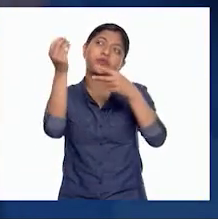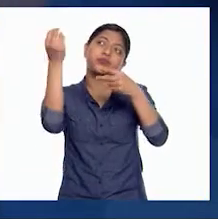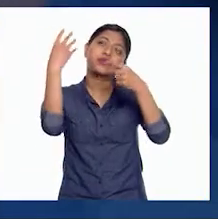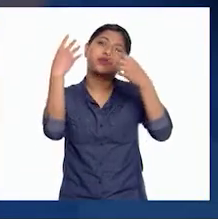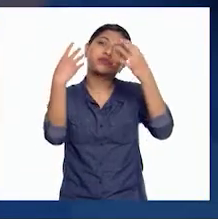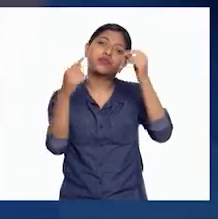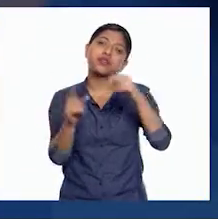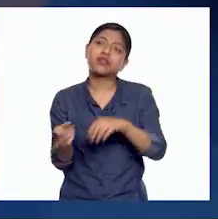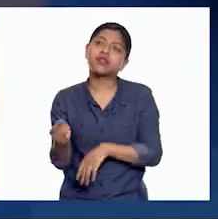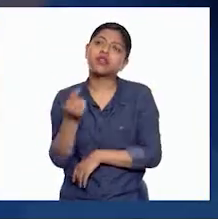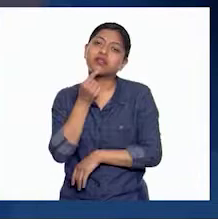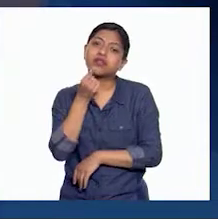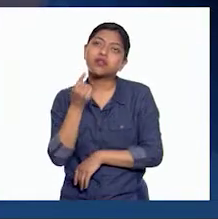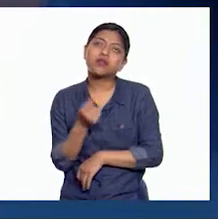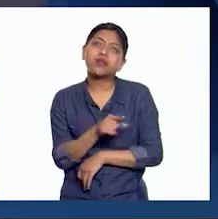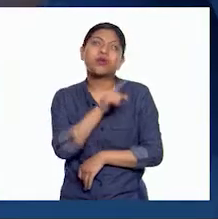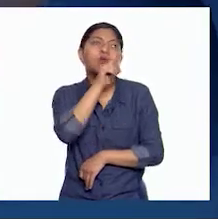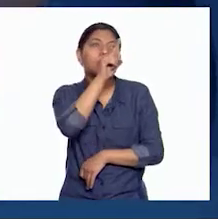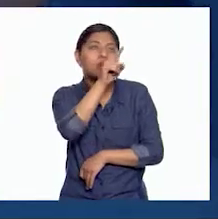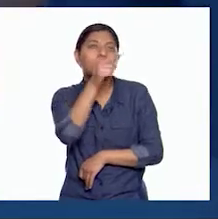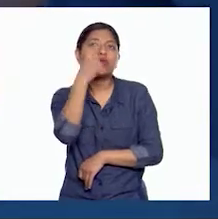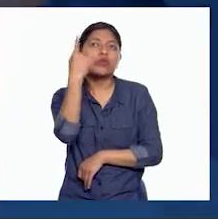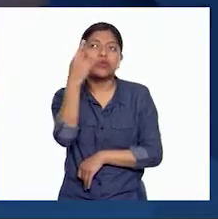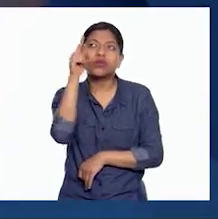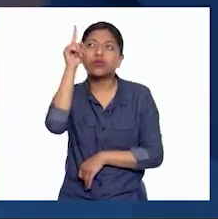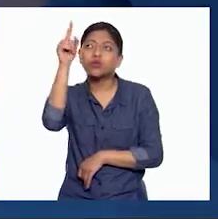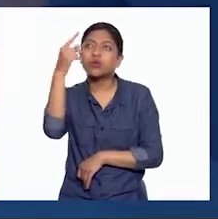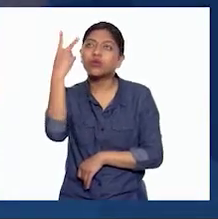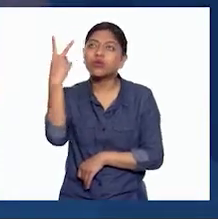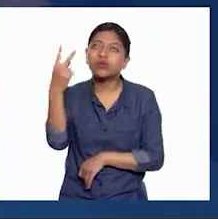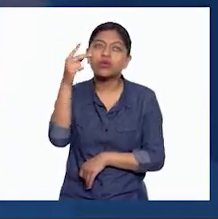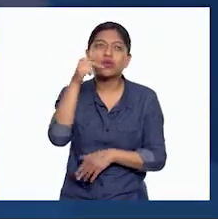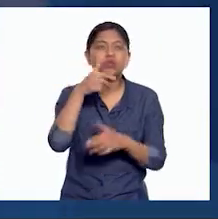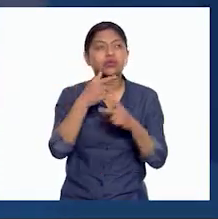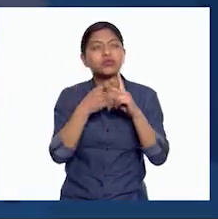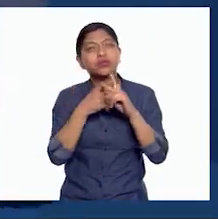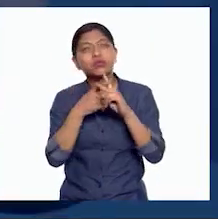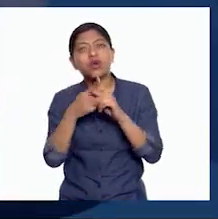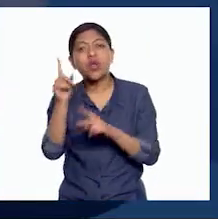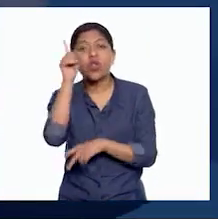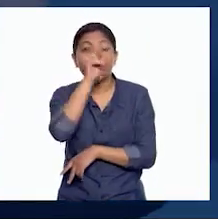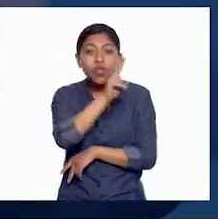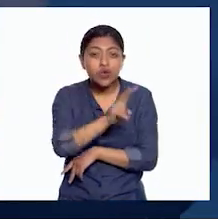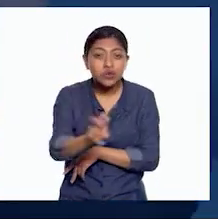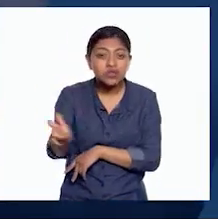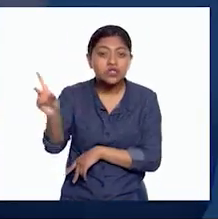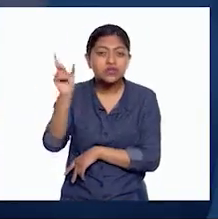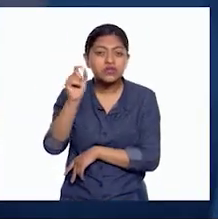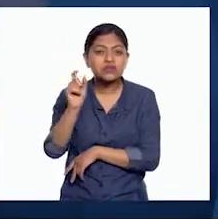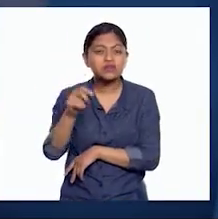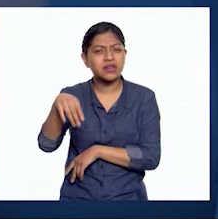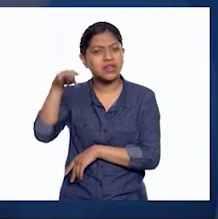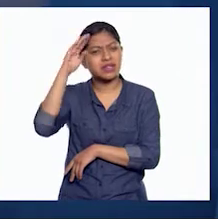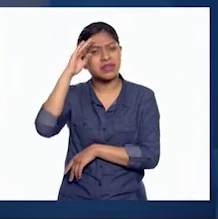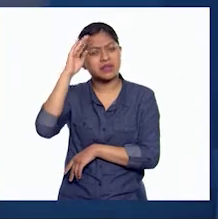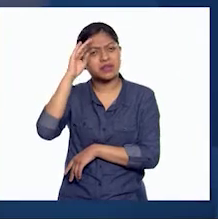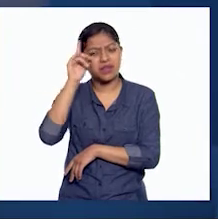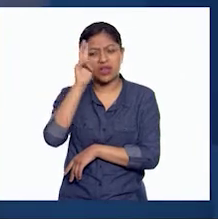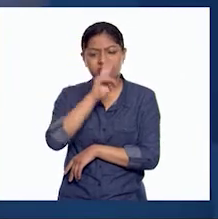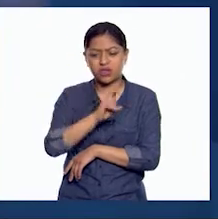Y el pobre se puso a contar estrellas. Se quedó hasta el 220. Y hasta el 220 se puso a pensar que era un